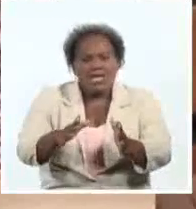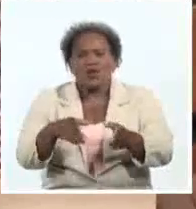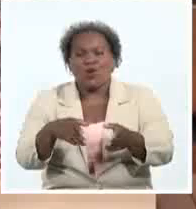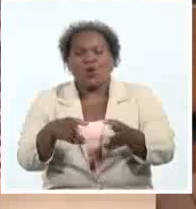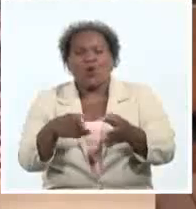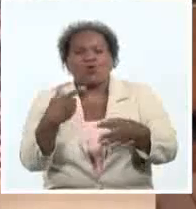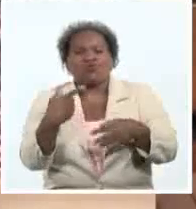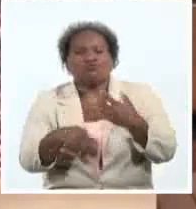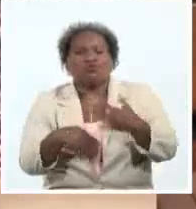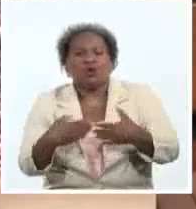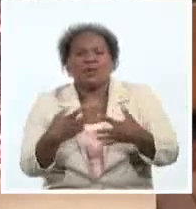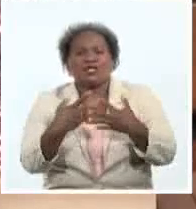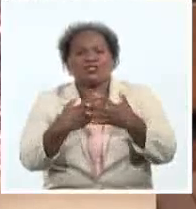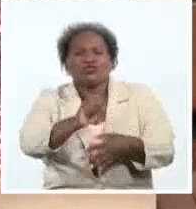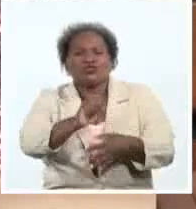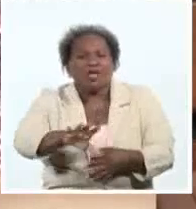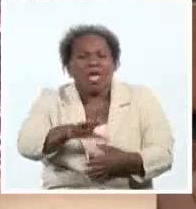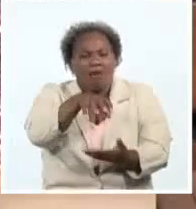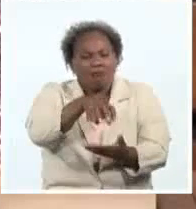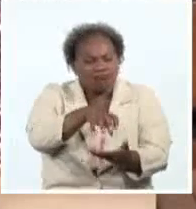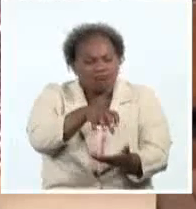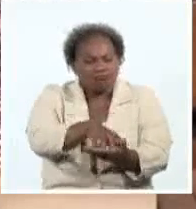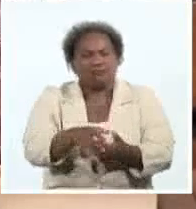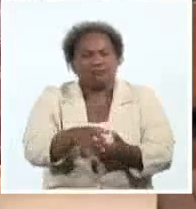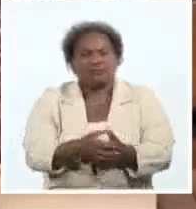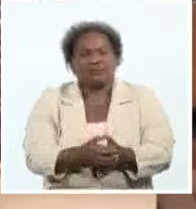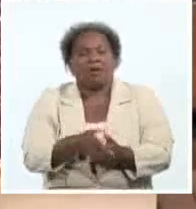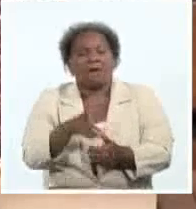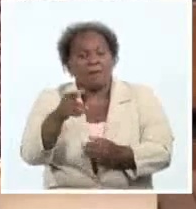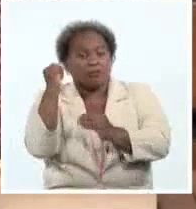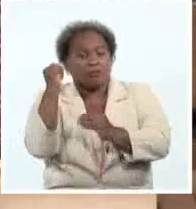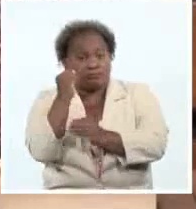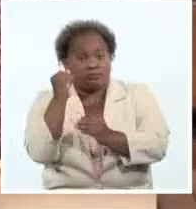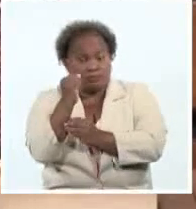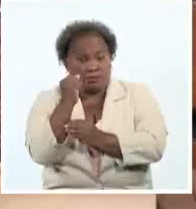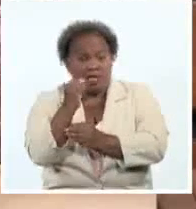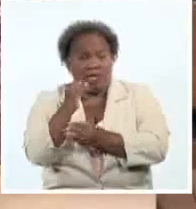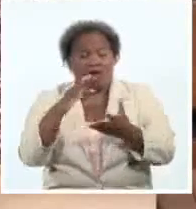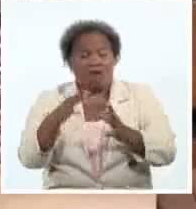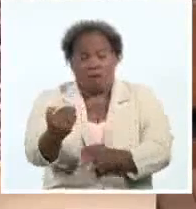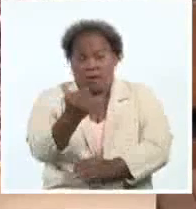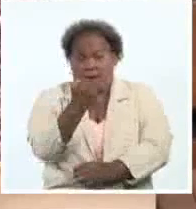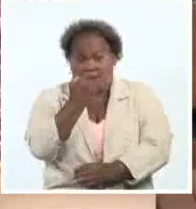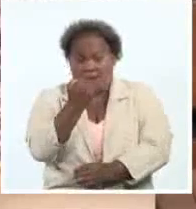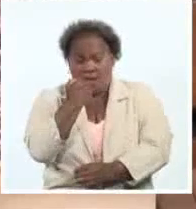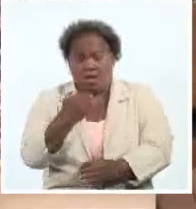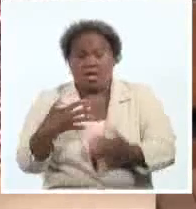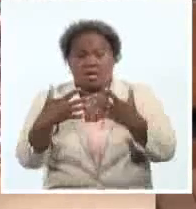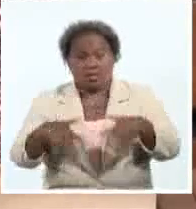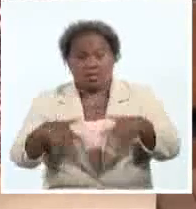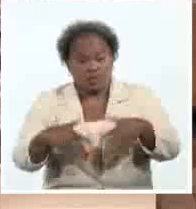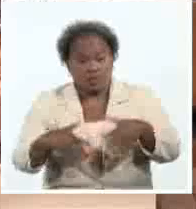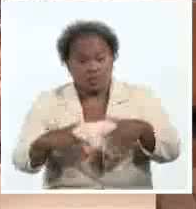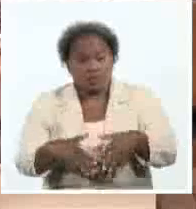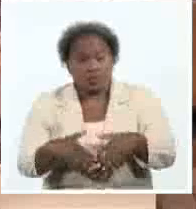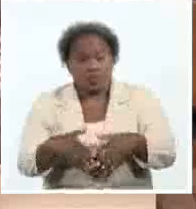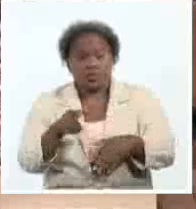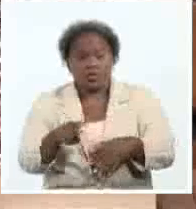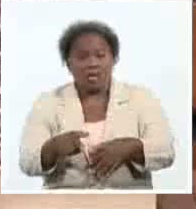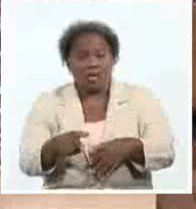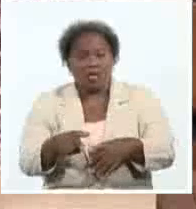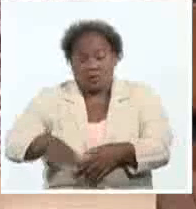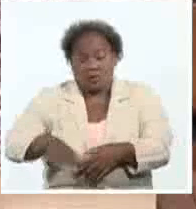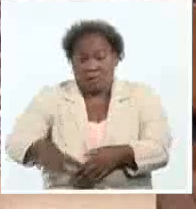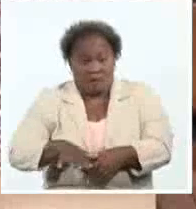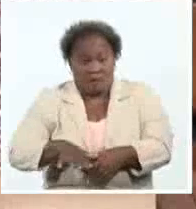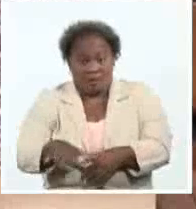ahí y demás. Para lograr de verdad consolidar estos sistemas alimentarios y los sistemas agroindustriales municipales que tienen que fungir como base